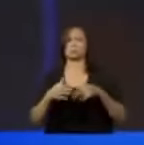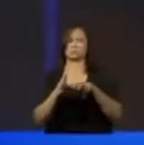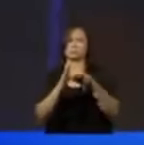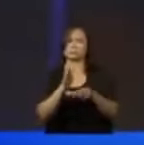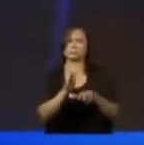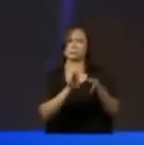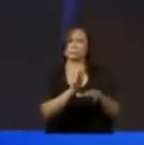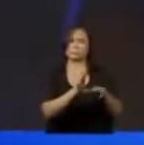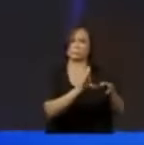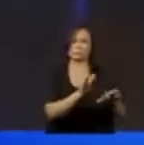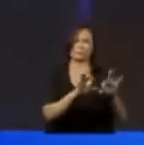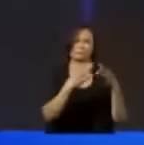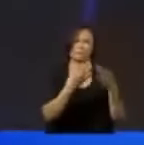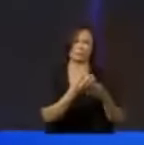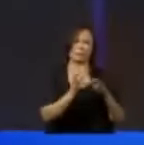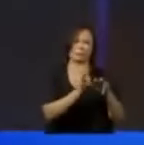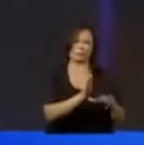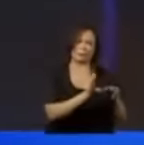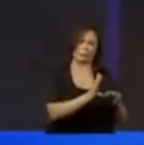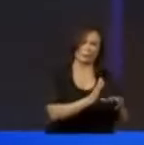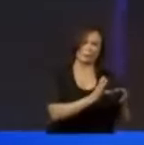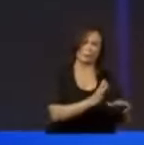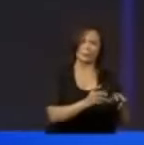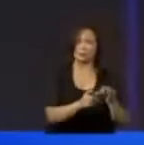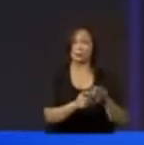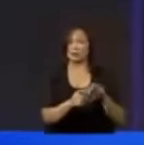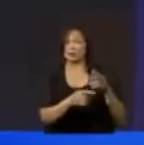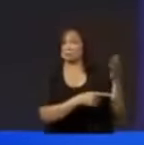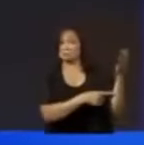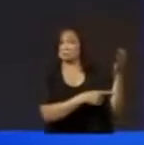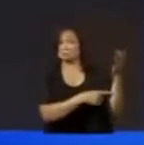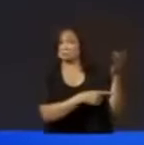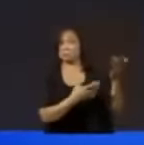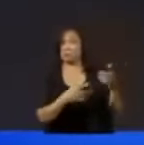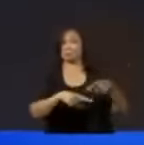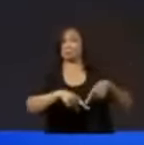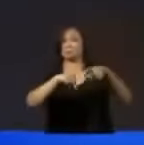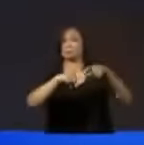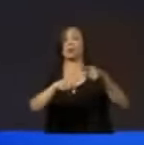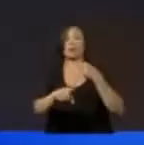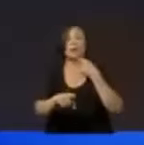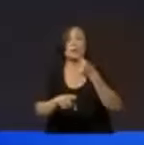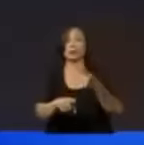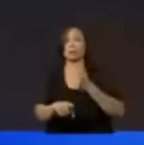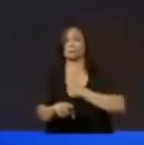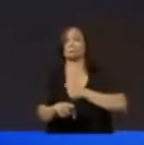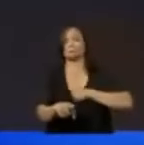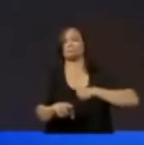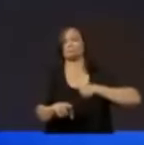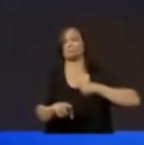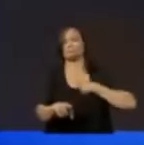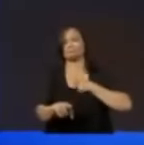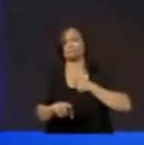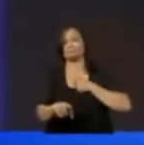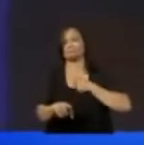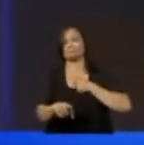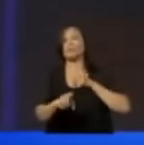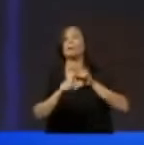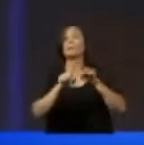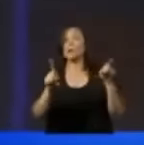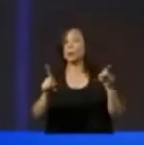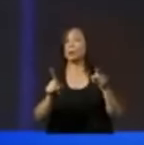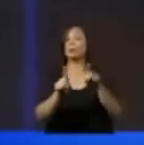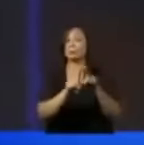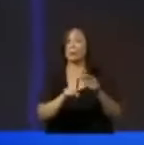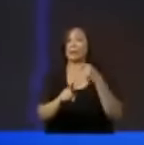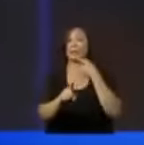a sus seres queridos. A ellas, en este debate, hago una pausa y le digo que lo siento. Pero también le